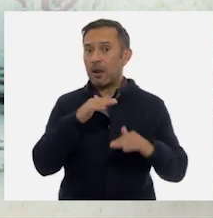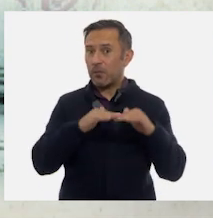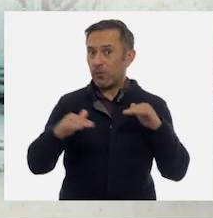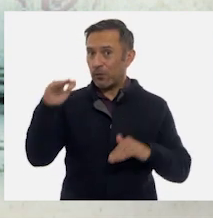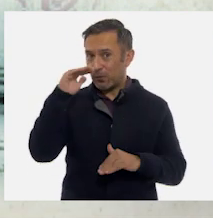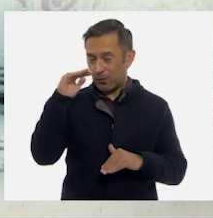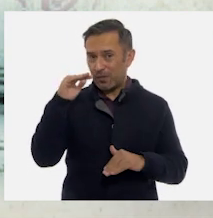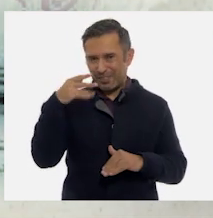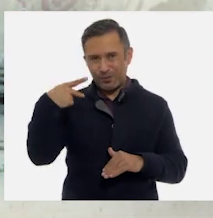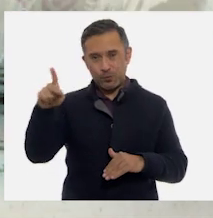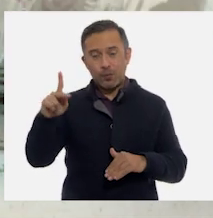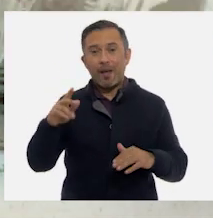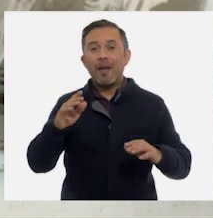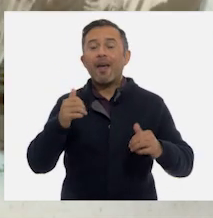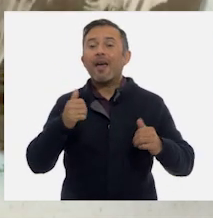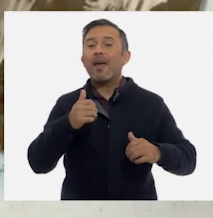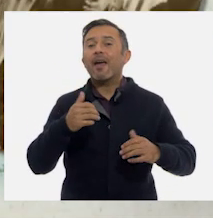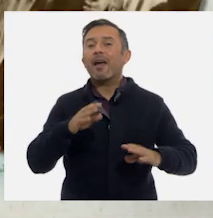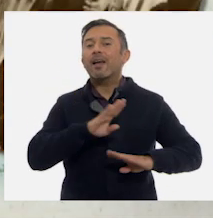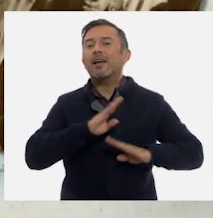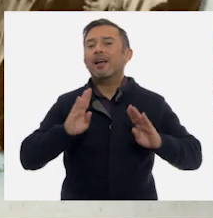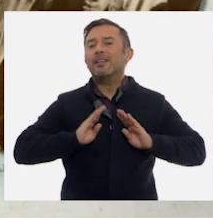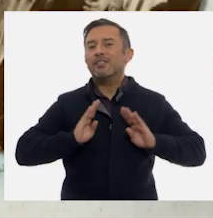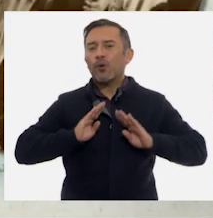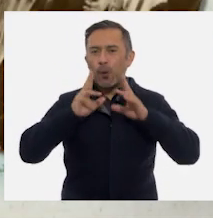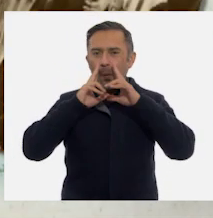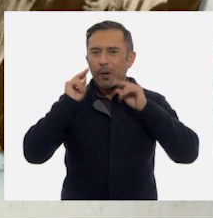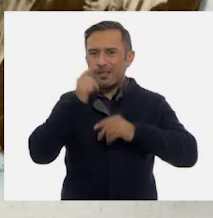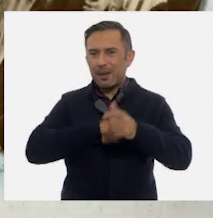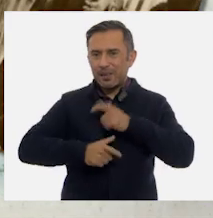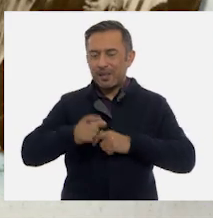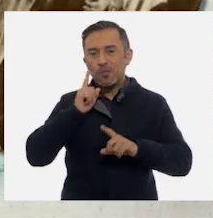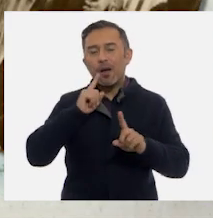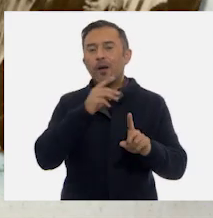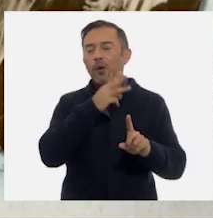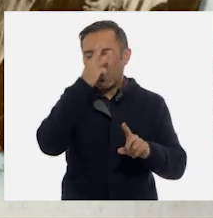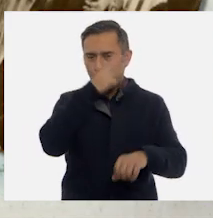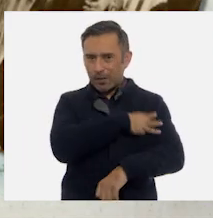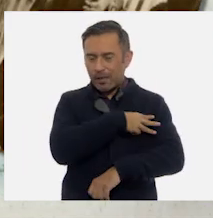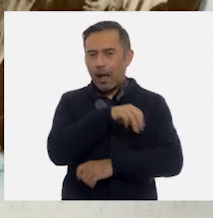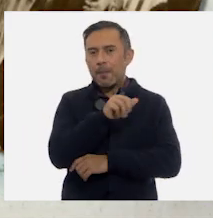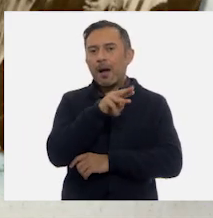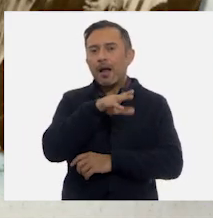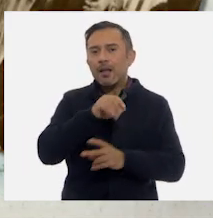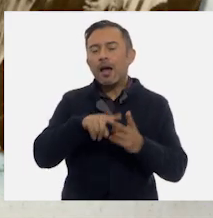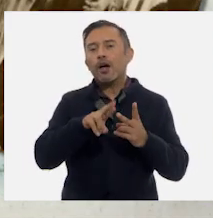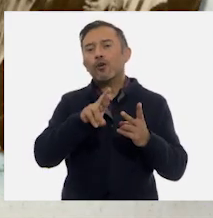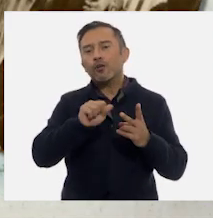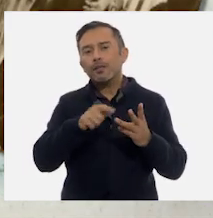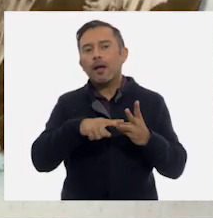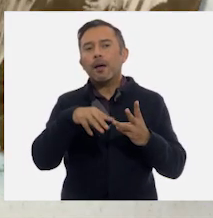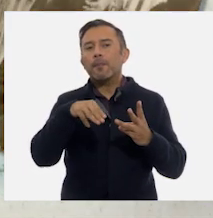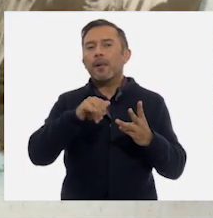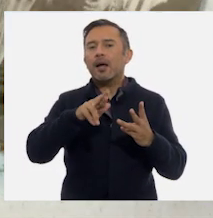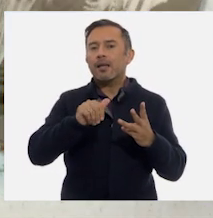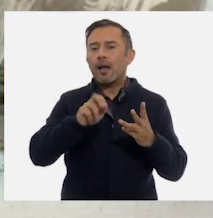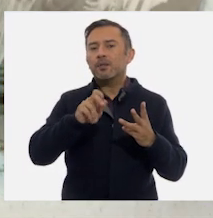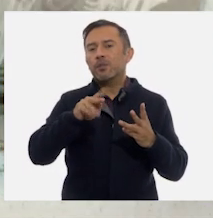ejército zapatista, como las coronelas Amalia Robles, Rosa Mójica Bobadilla, María de la Luz Espinosa Barrera.